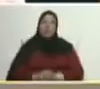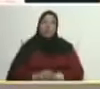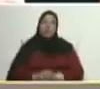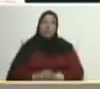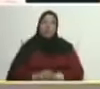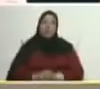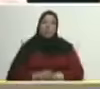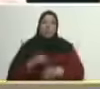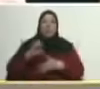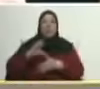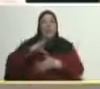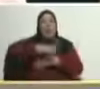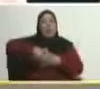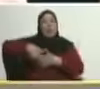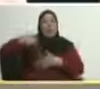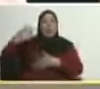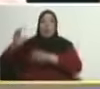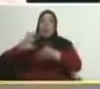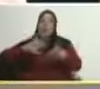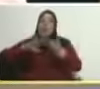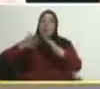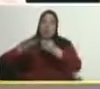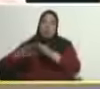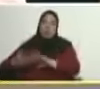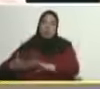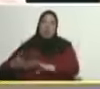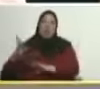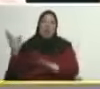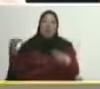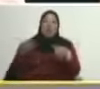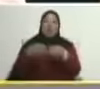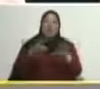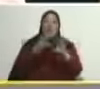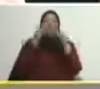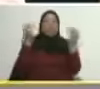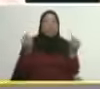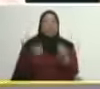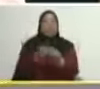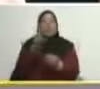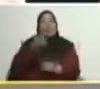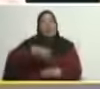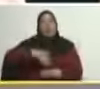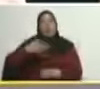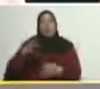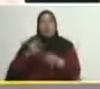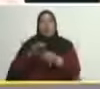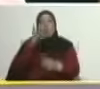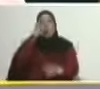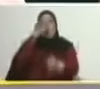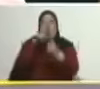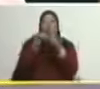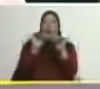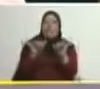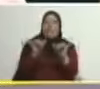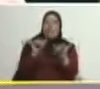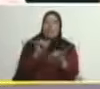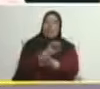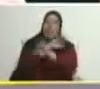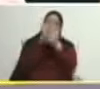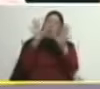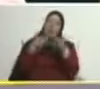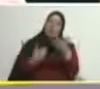El ALBA TCP es una comunidad, es una organización que es clave